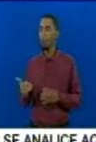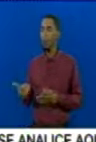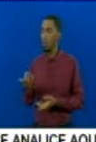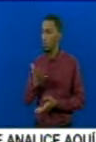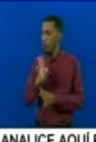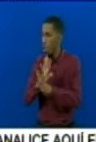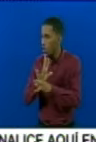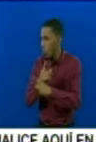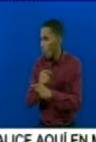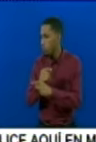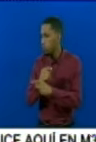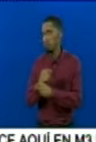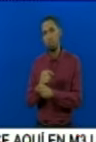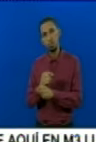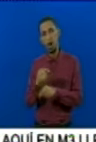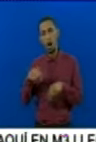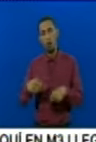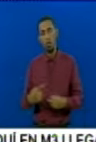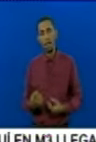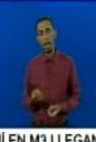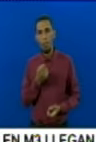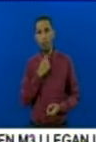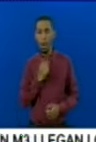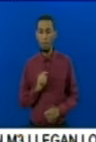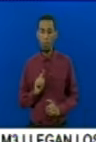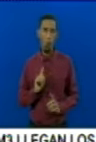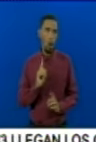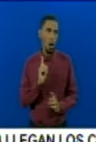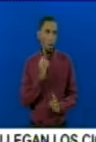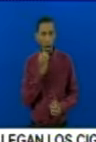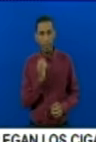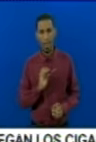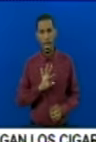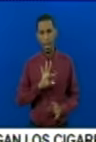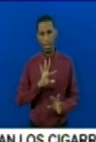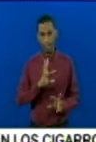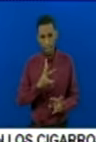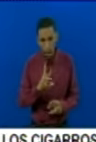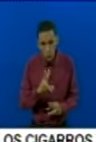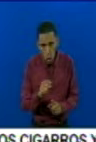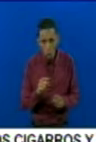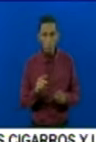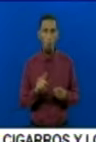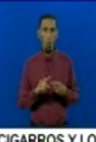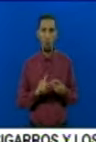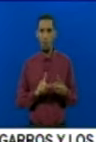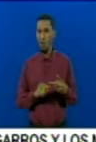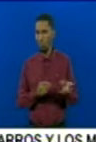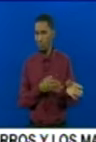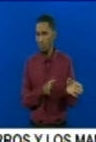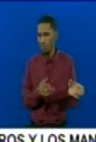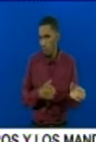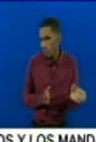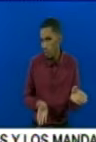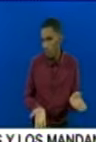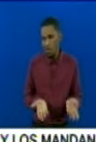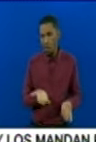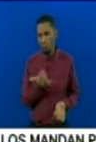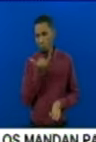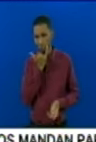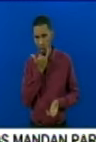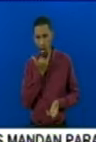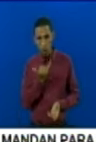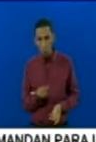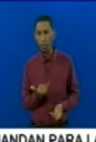el contexto, pudiéramos pensar, de corrupción, ilegalidades. ¿Cómo se garantiza la protección de todos estos productos que lleguen